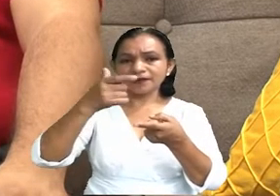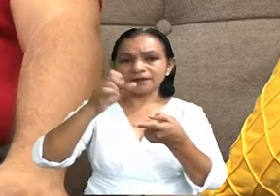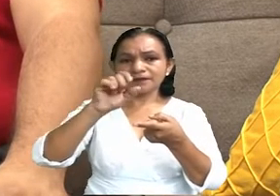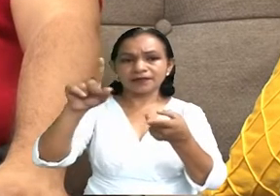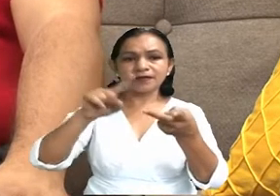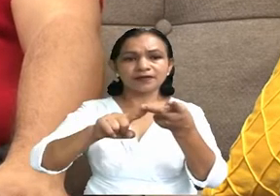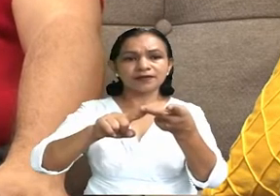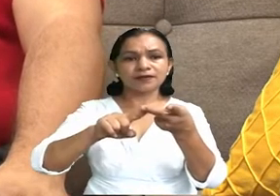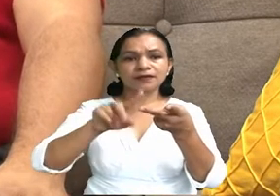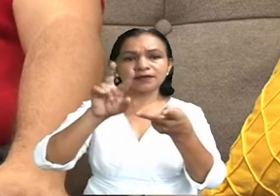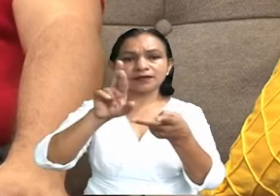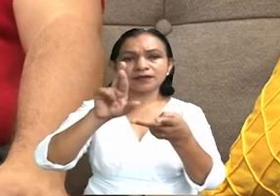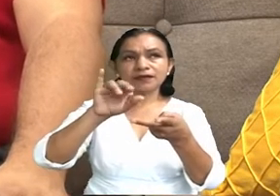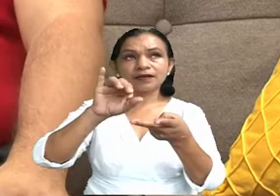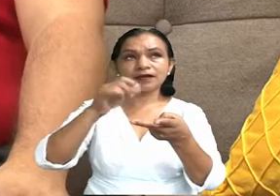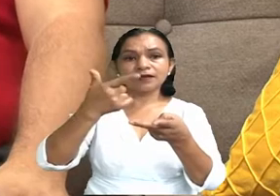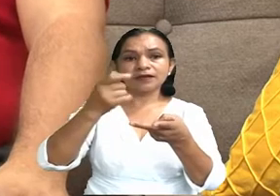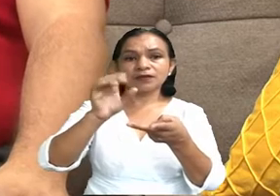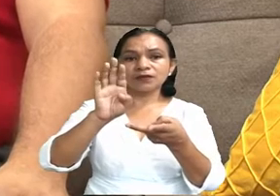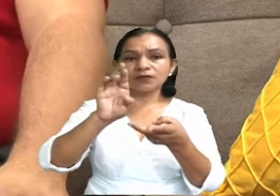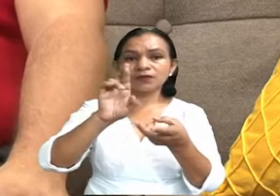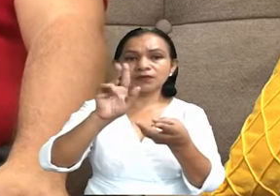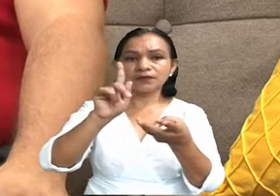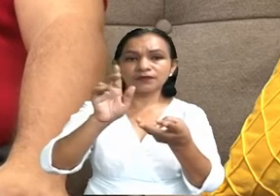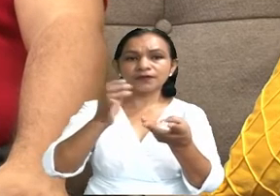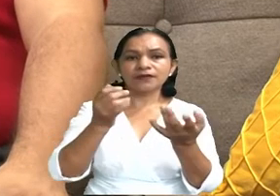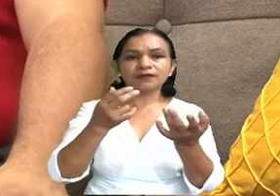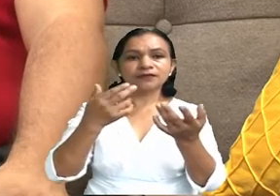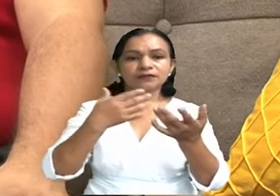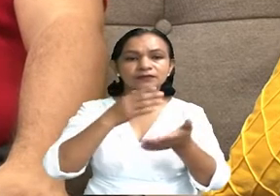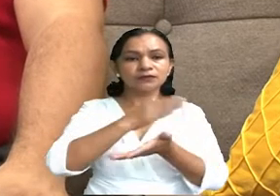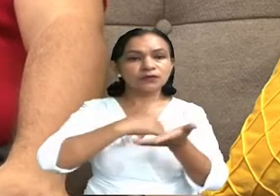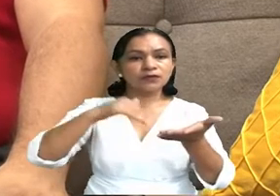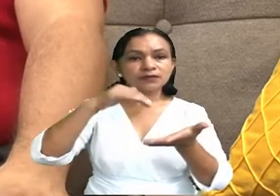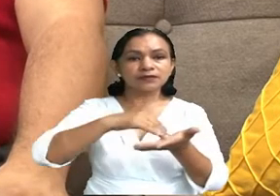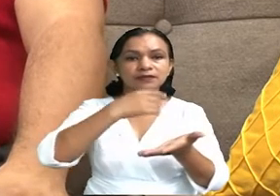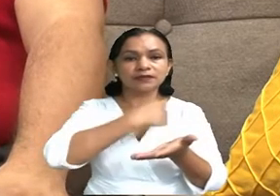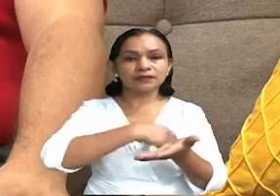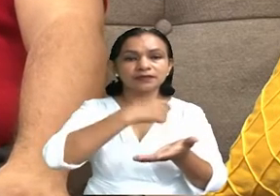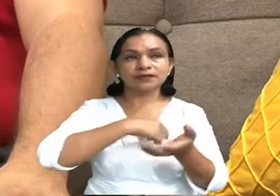Salomón, al Rigoberto López Pérez. Son centros emblemáticos